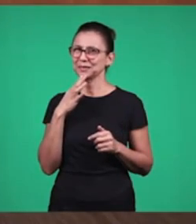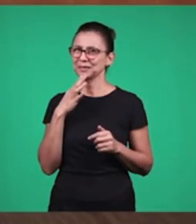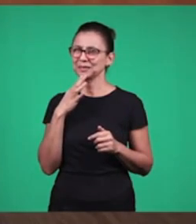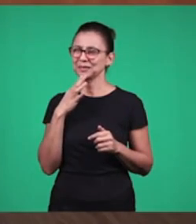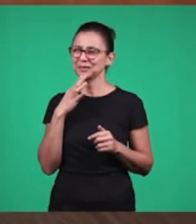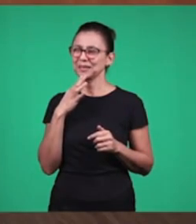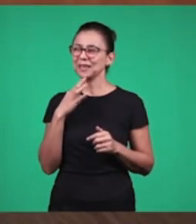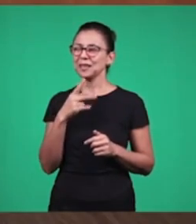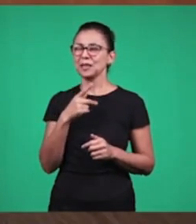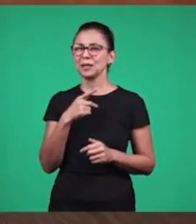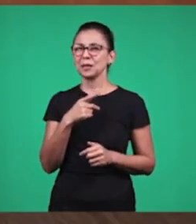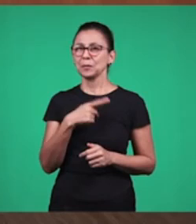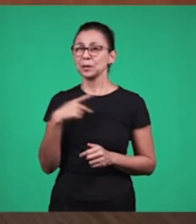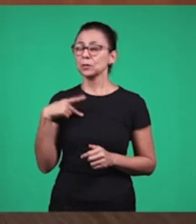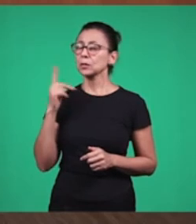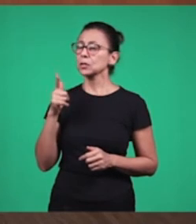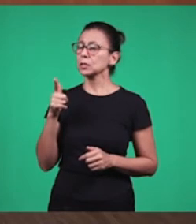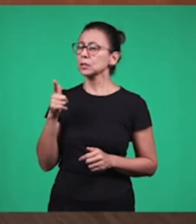favor,